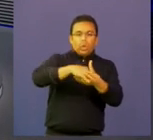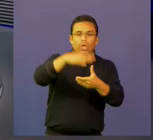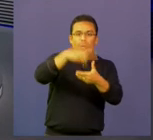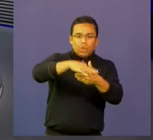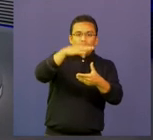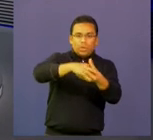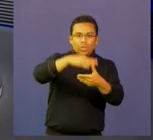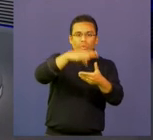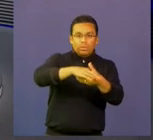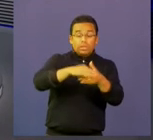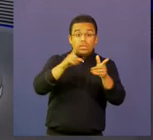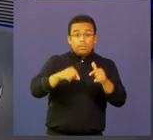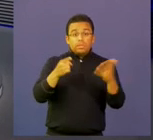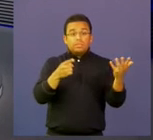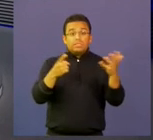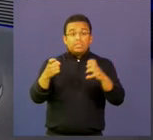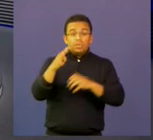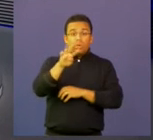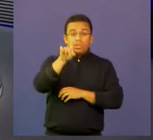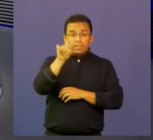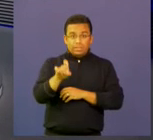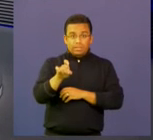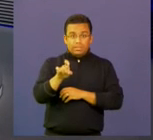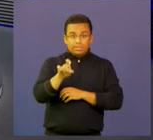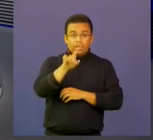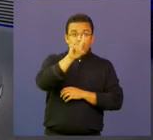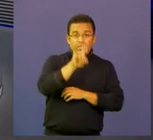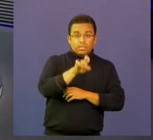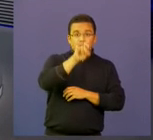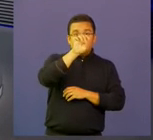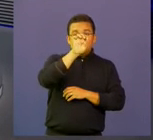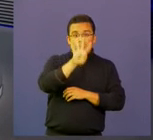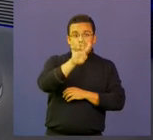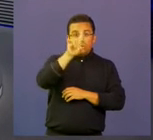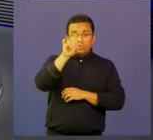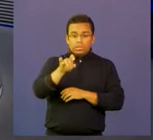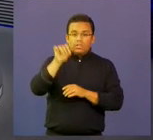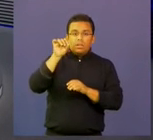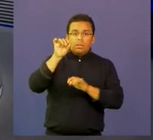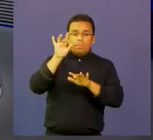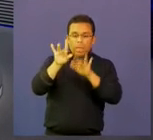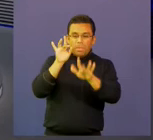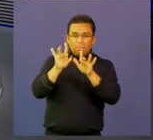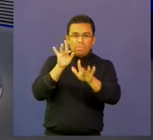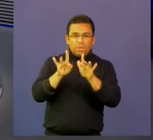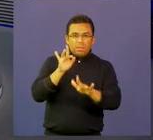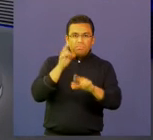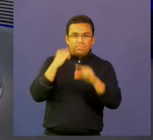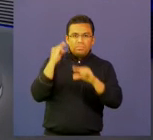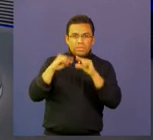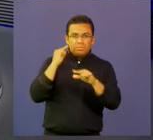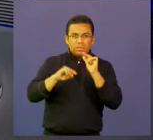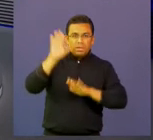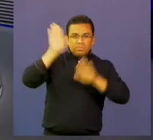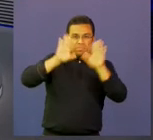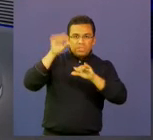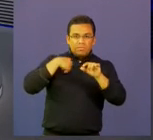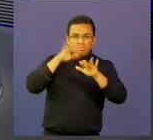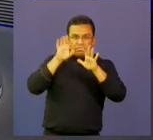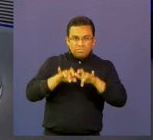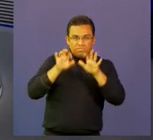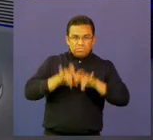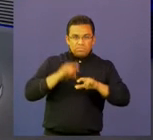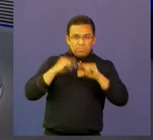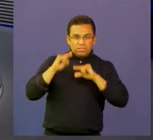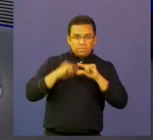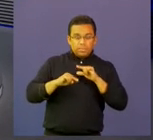Y tenemos 646 comentarios sobre nuestra plataforma, que eso es un resultado maravilloso. Pero además le quiero decir